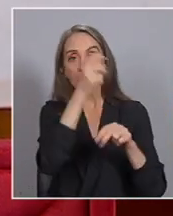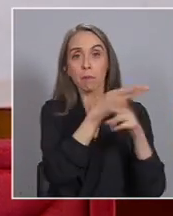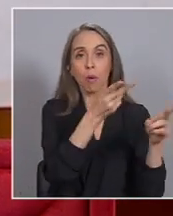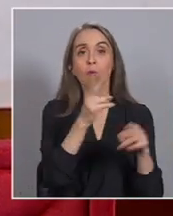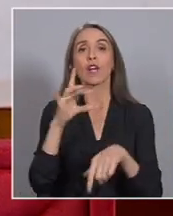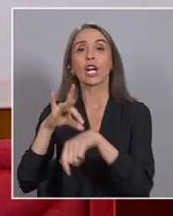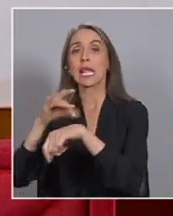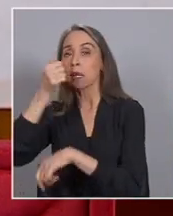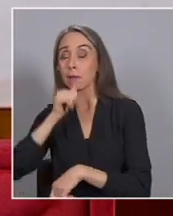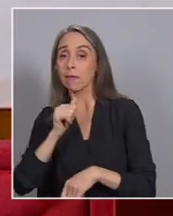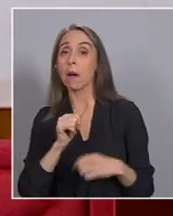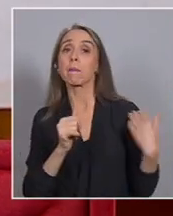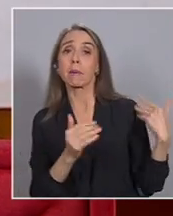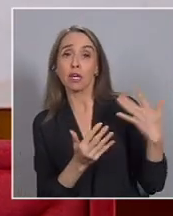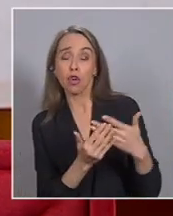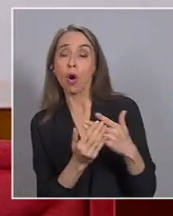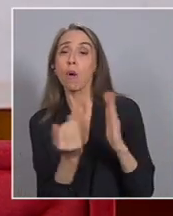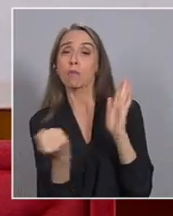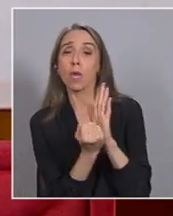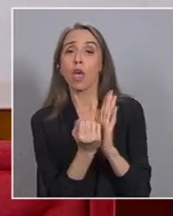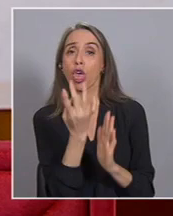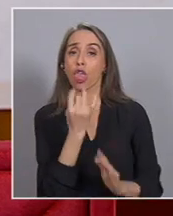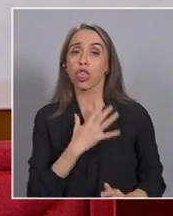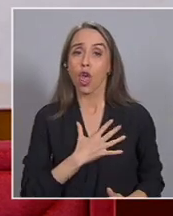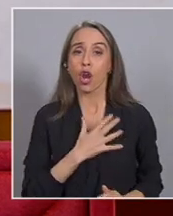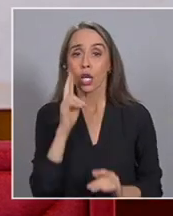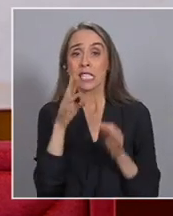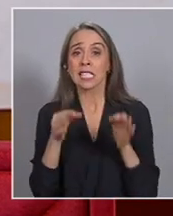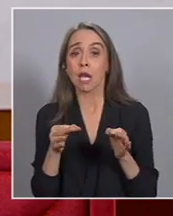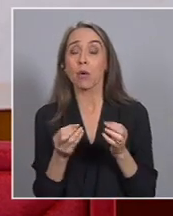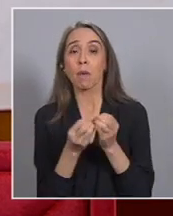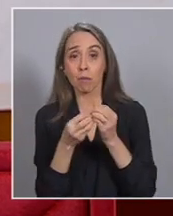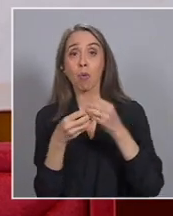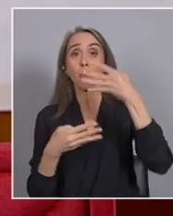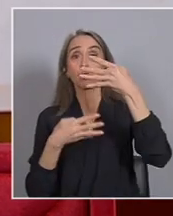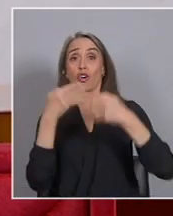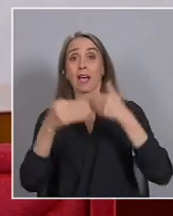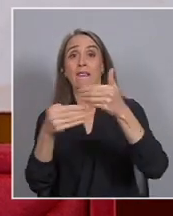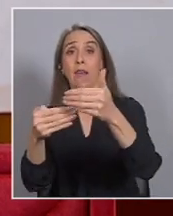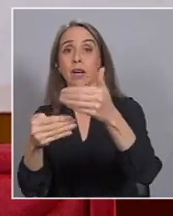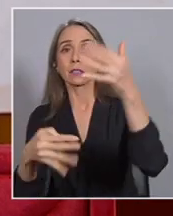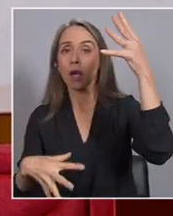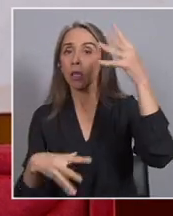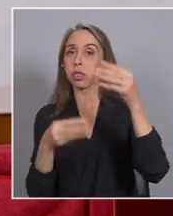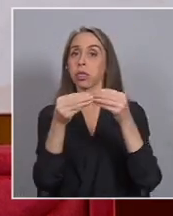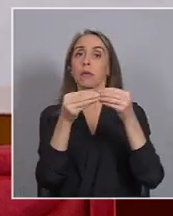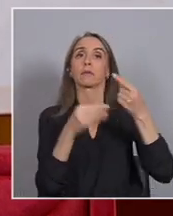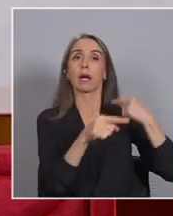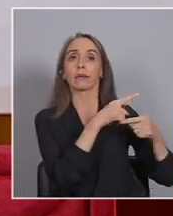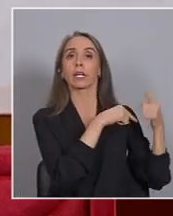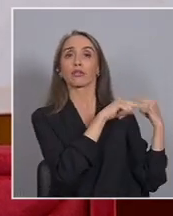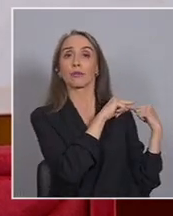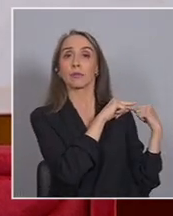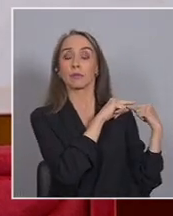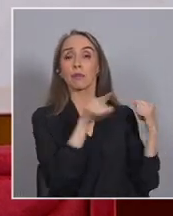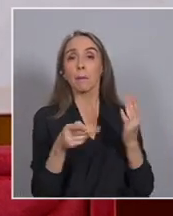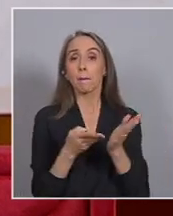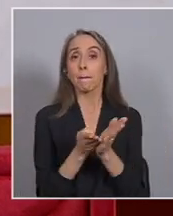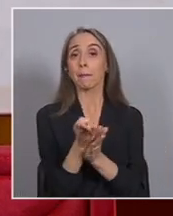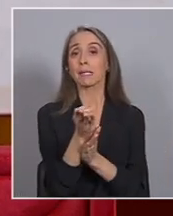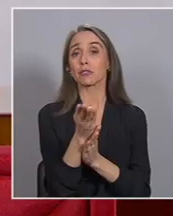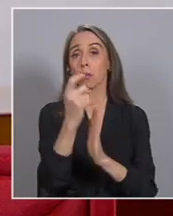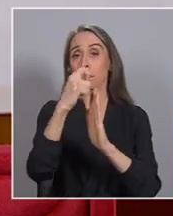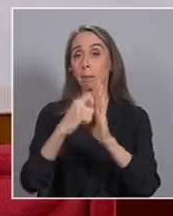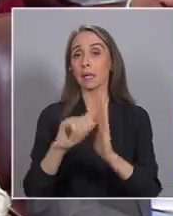de dolor, inseguridad y retroceso en muchos ámbitos. Se iniciaba también, en